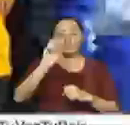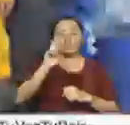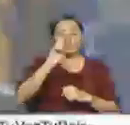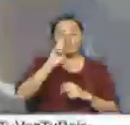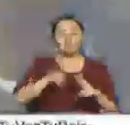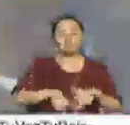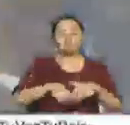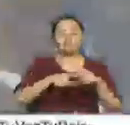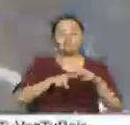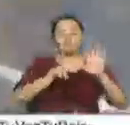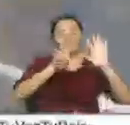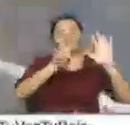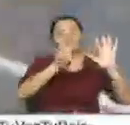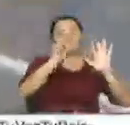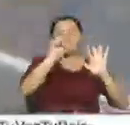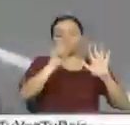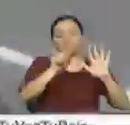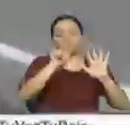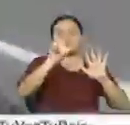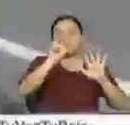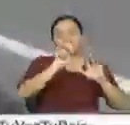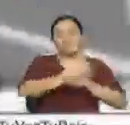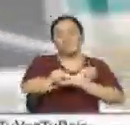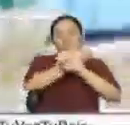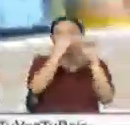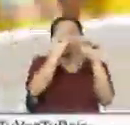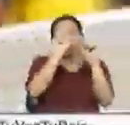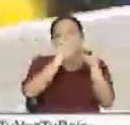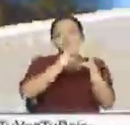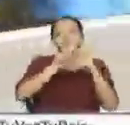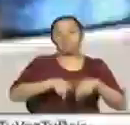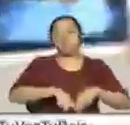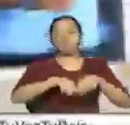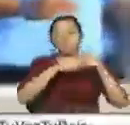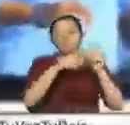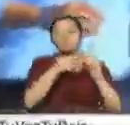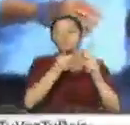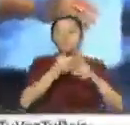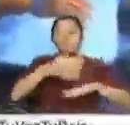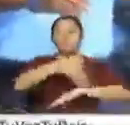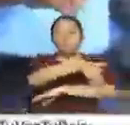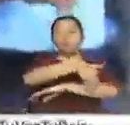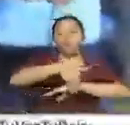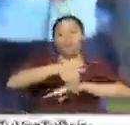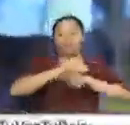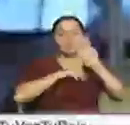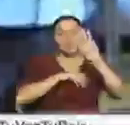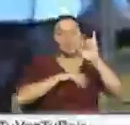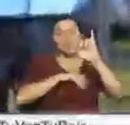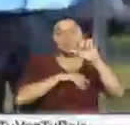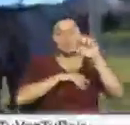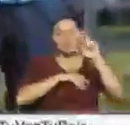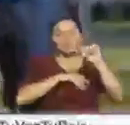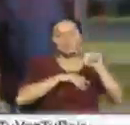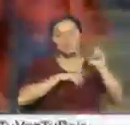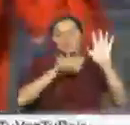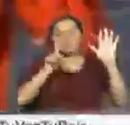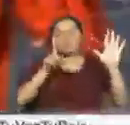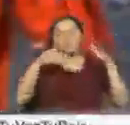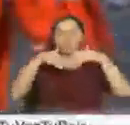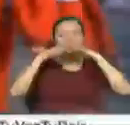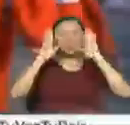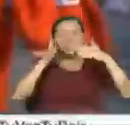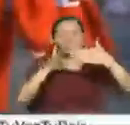las 7:30 de la mañana. El punto de partida será la calle Wilson y 6 de diciembre y culminará en el